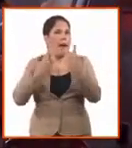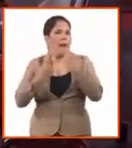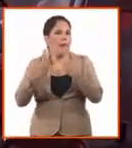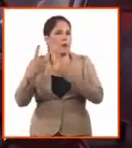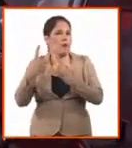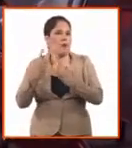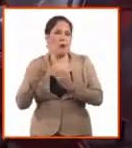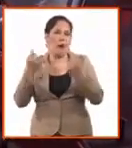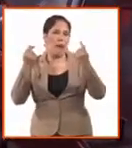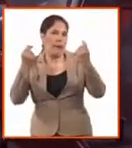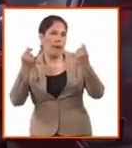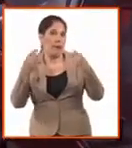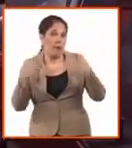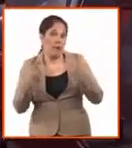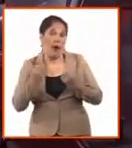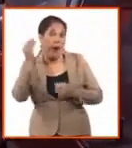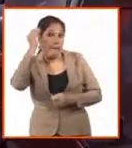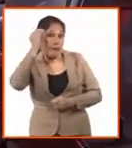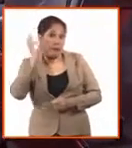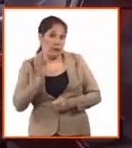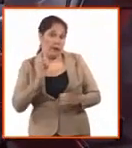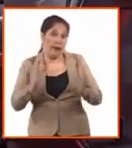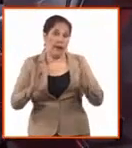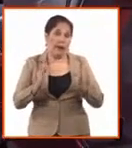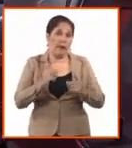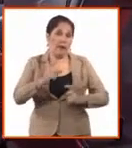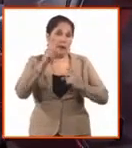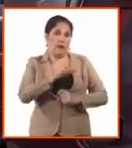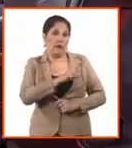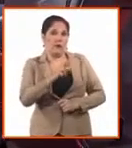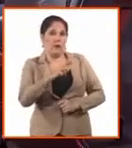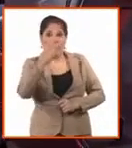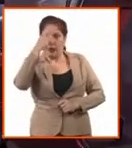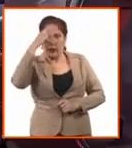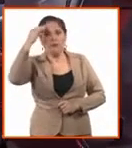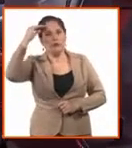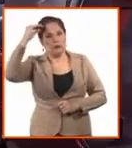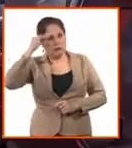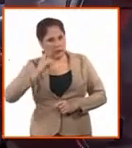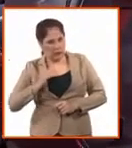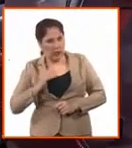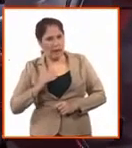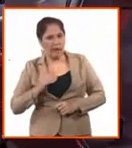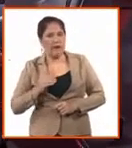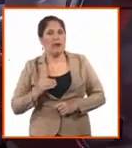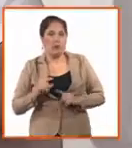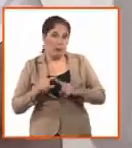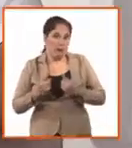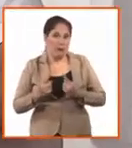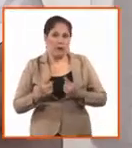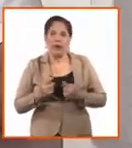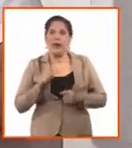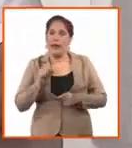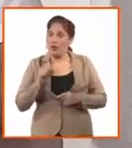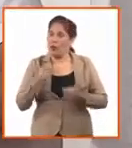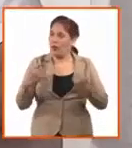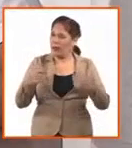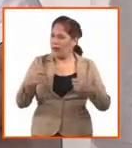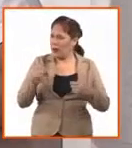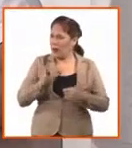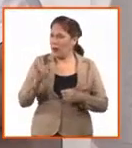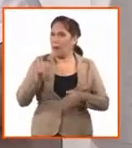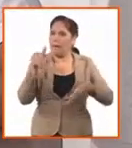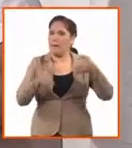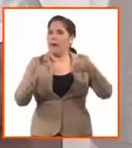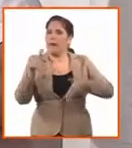porque estaban aprendiendo y en ese sentido él era muy autocrítico incluso no solo y eso tiene que ver con lo que decía la